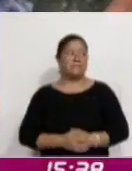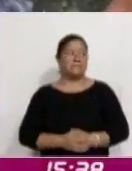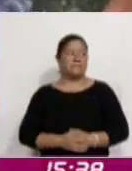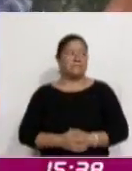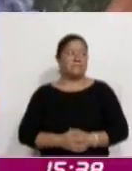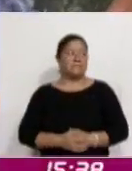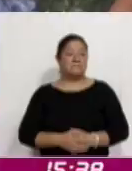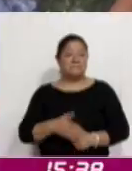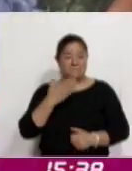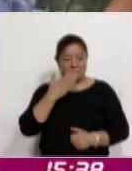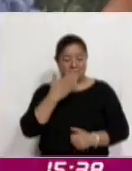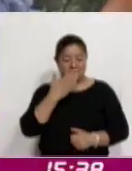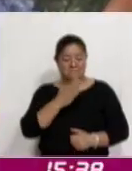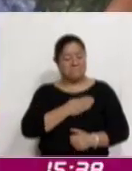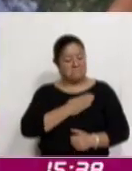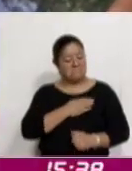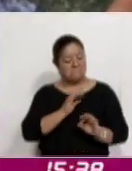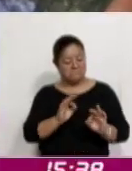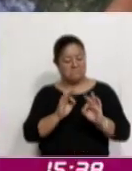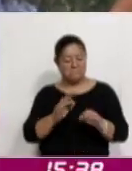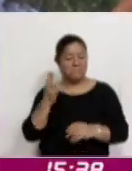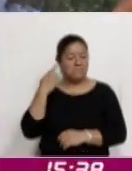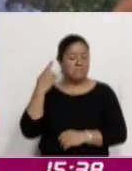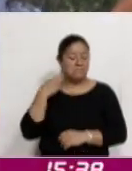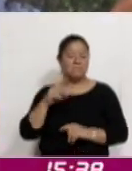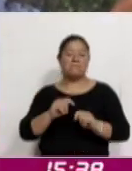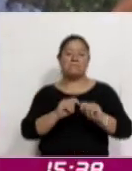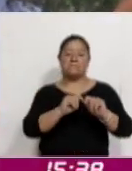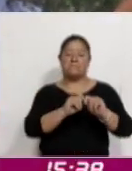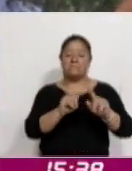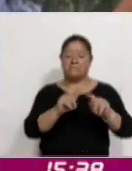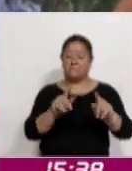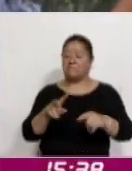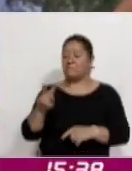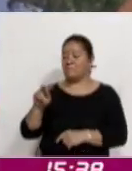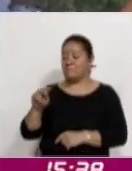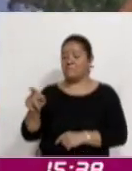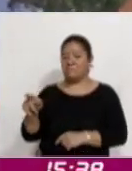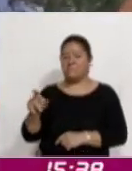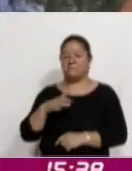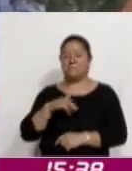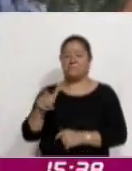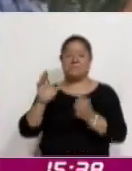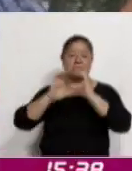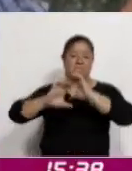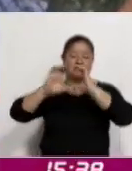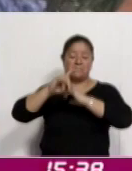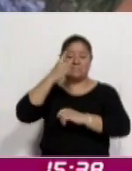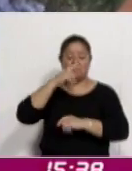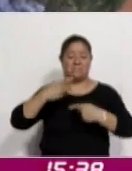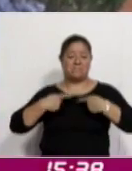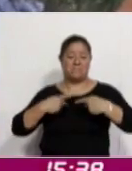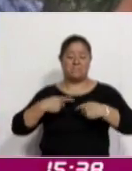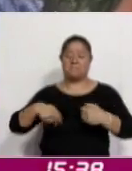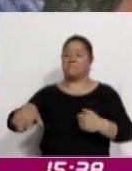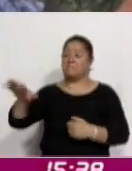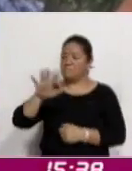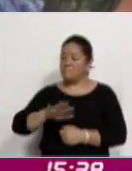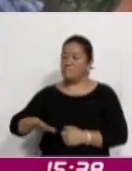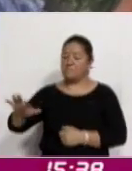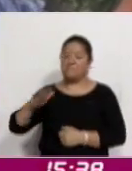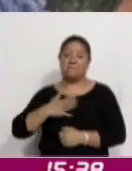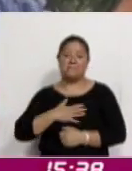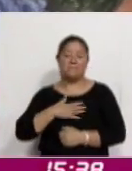que pues Radio Televisión y Televisión de Tlaxcala hagan estos conciertos, pues para que la gente, pues ya que somos igual